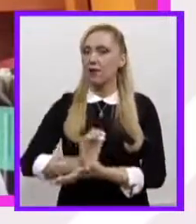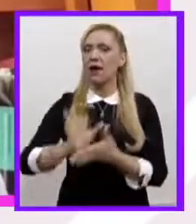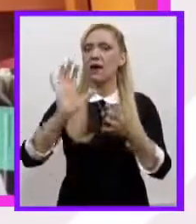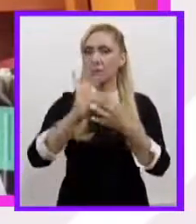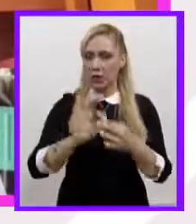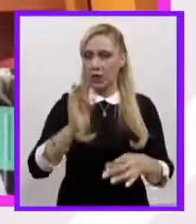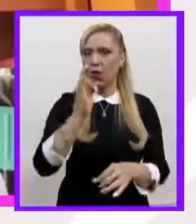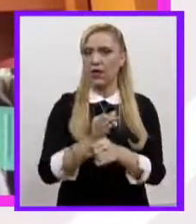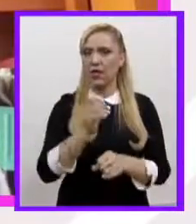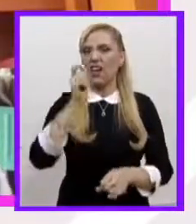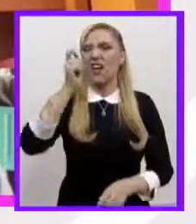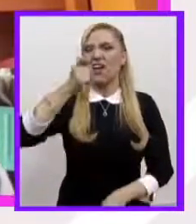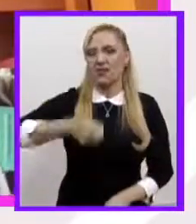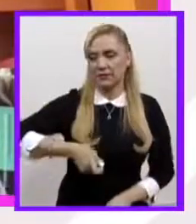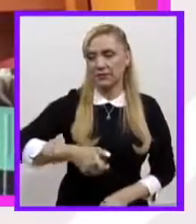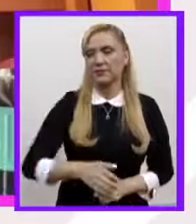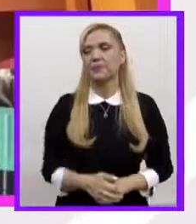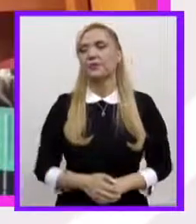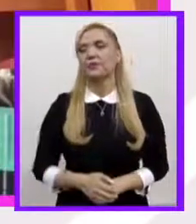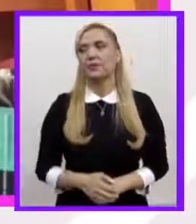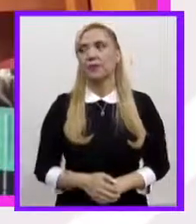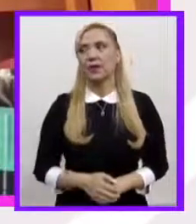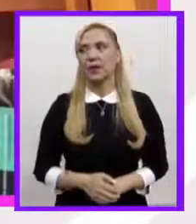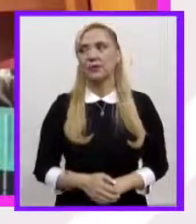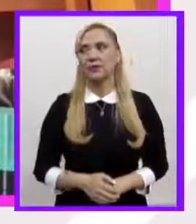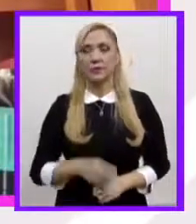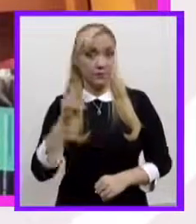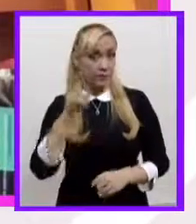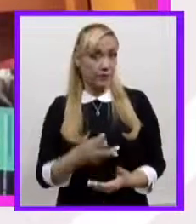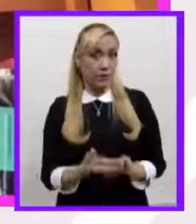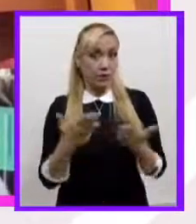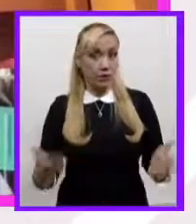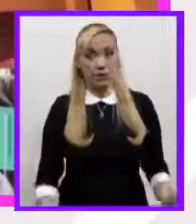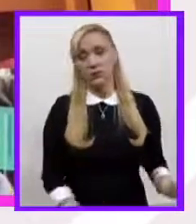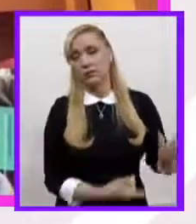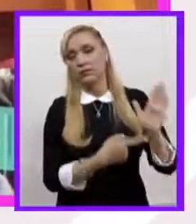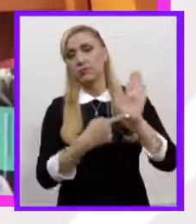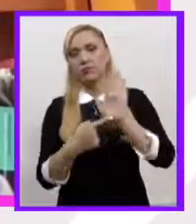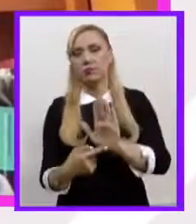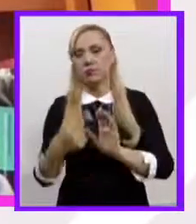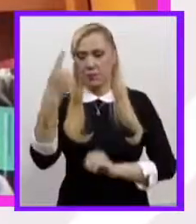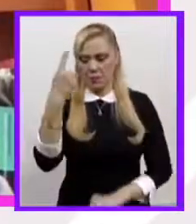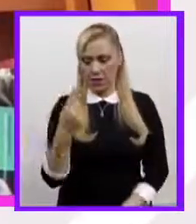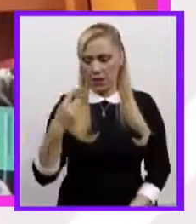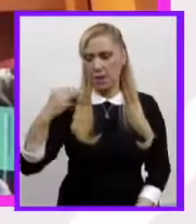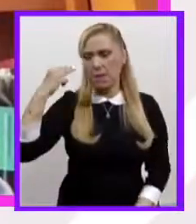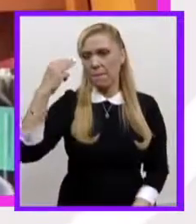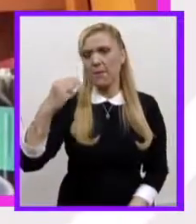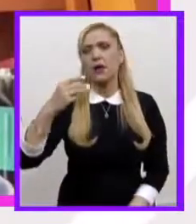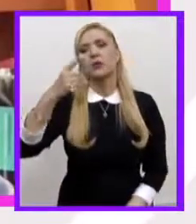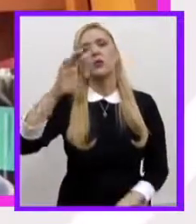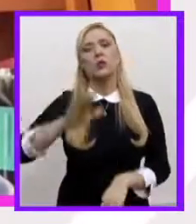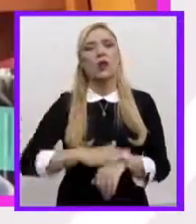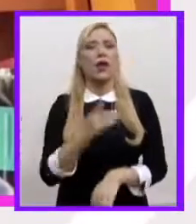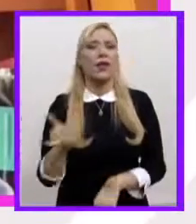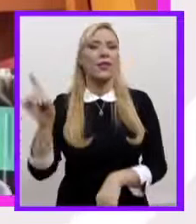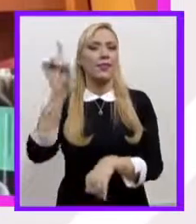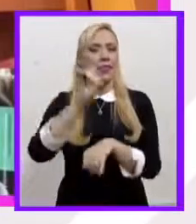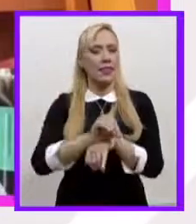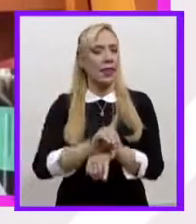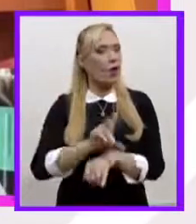sobre esos temas. Justo se ha presentado el 1 de marzo, con motivo del Día de la